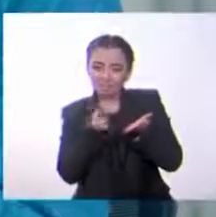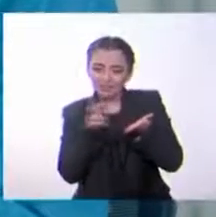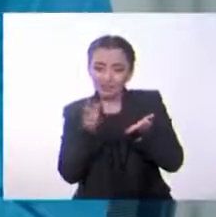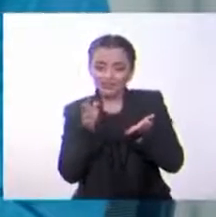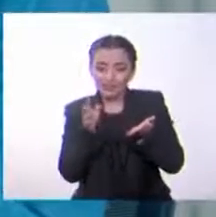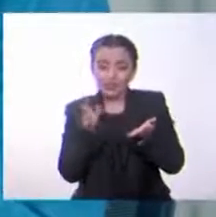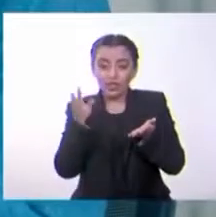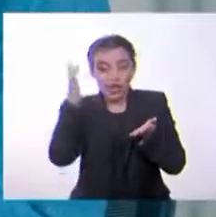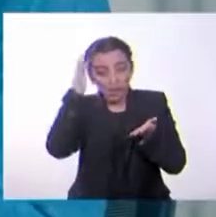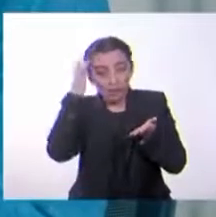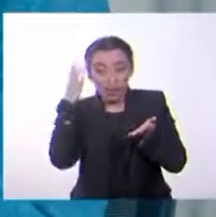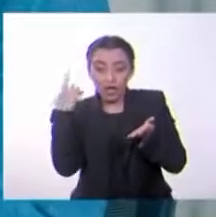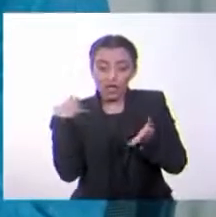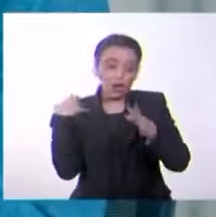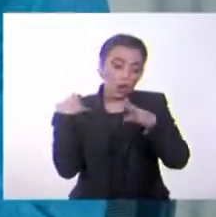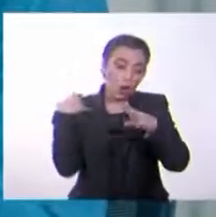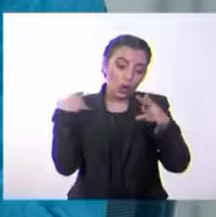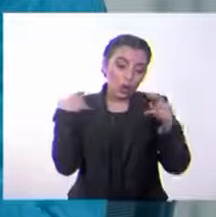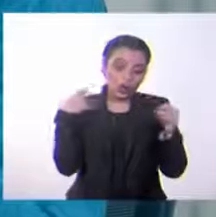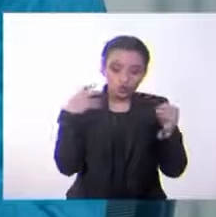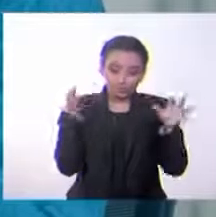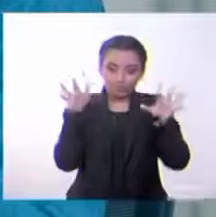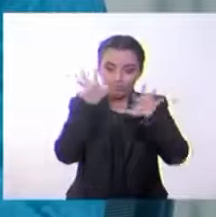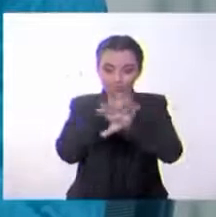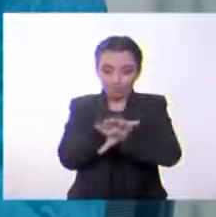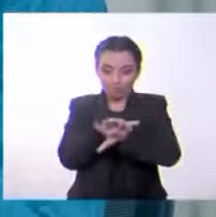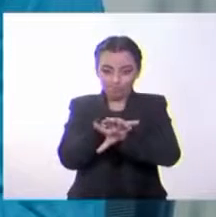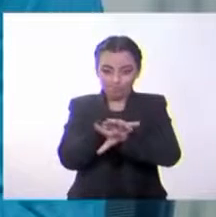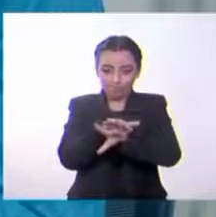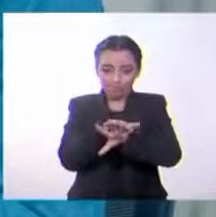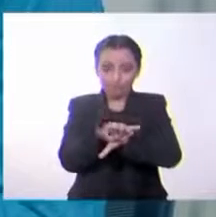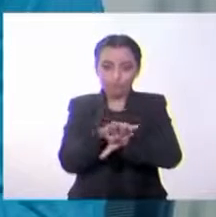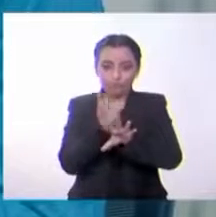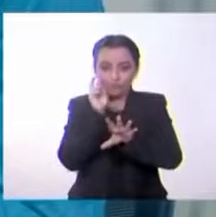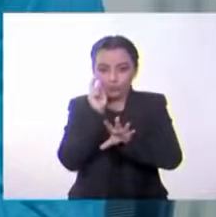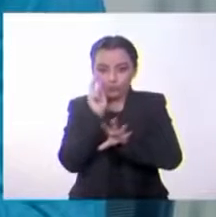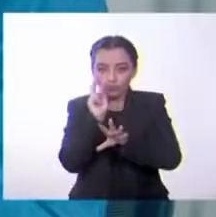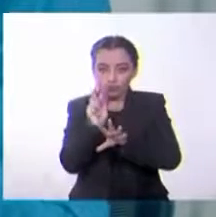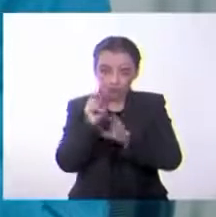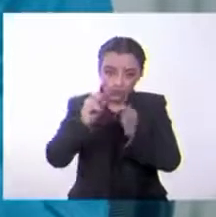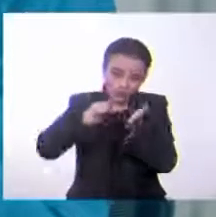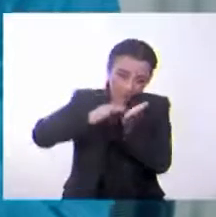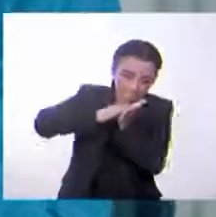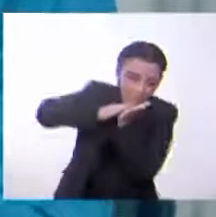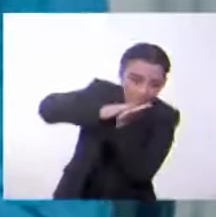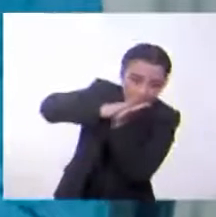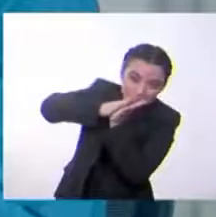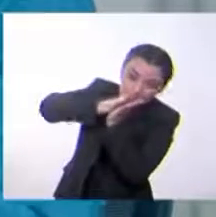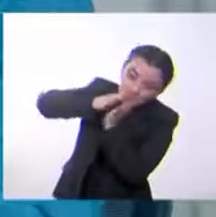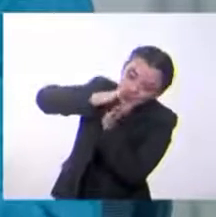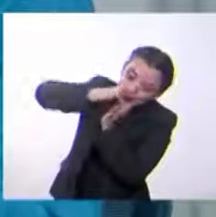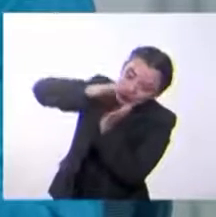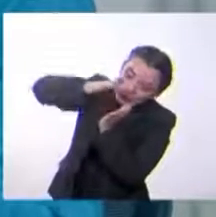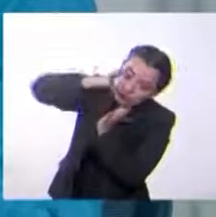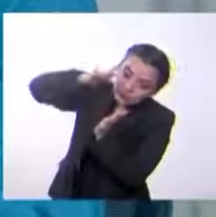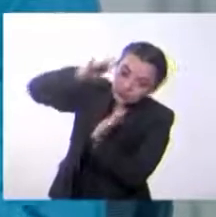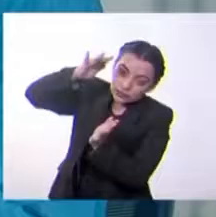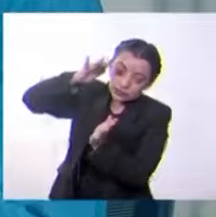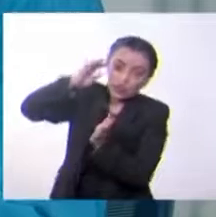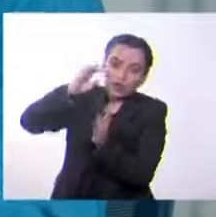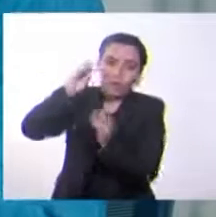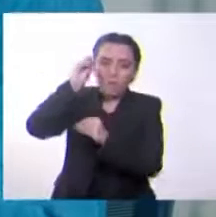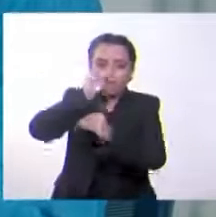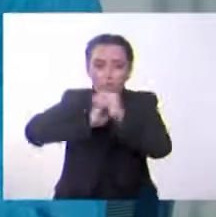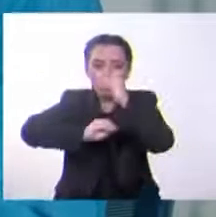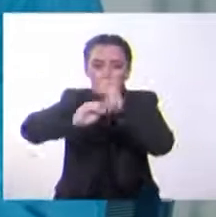con el amarillo, pero si miraste con detalle la interfase, notaste cómo empezó a darse un